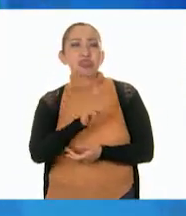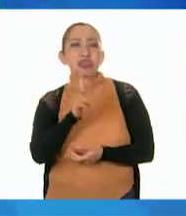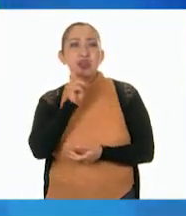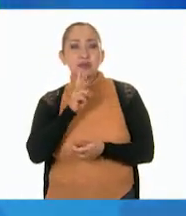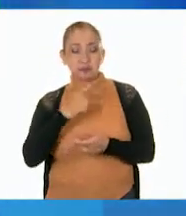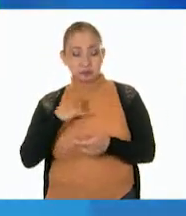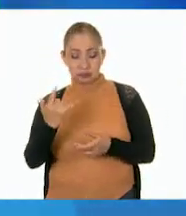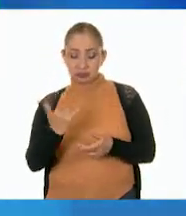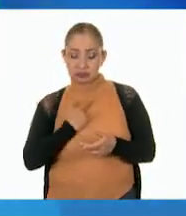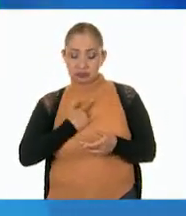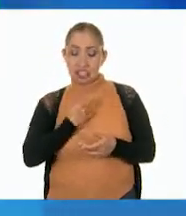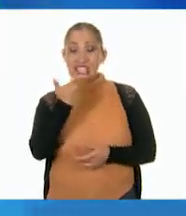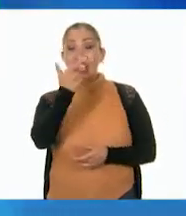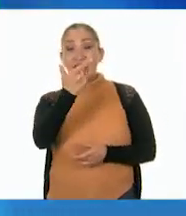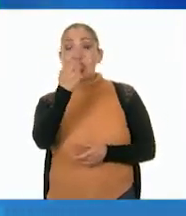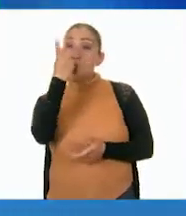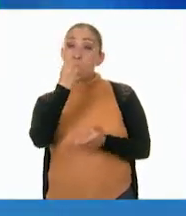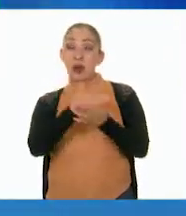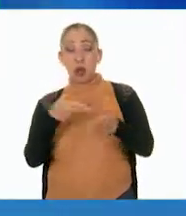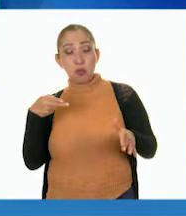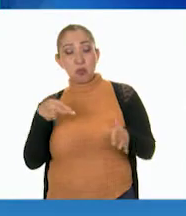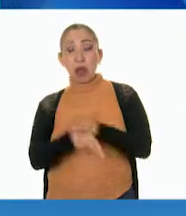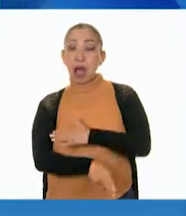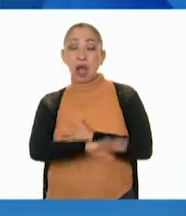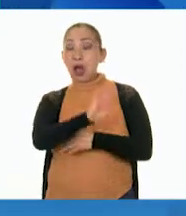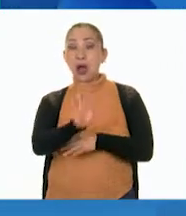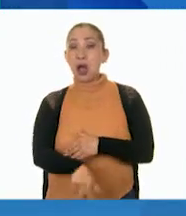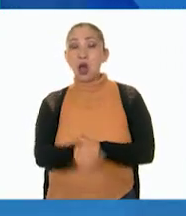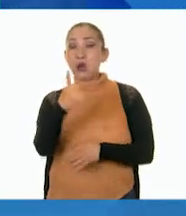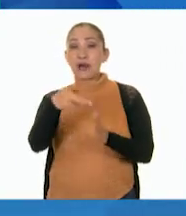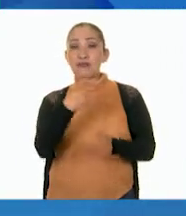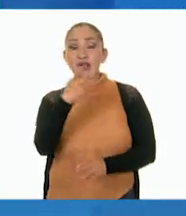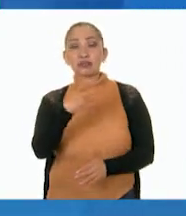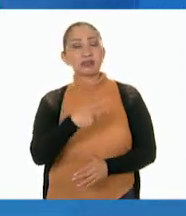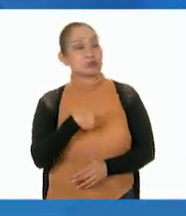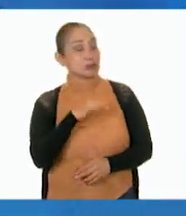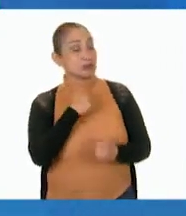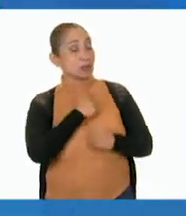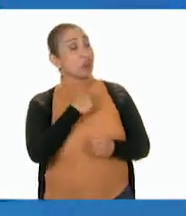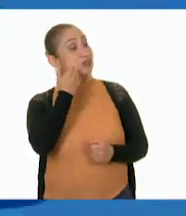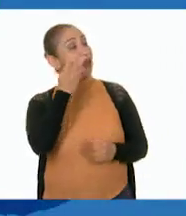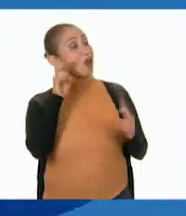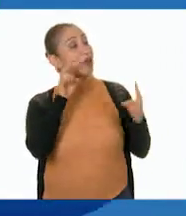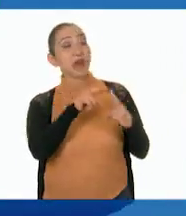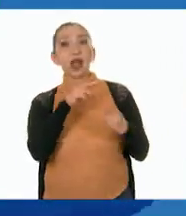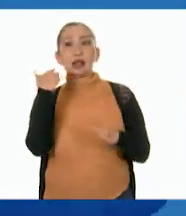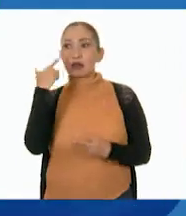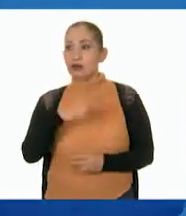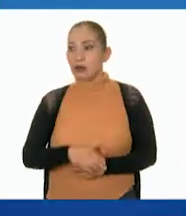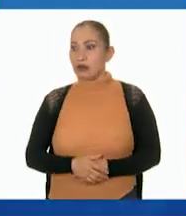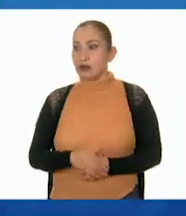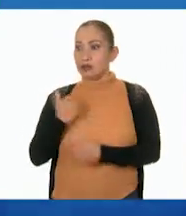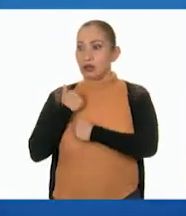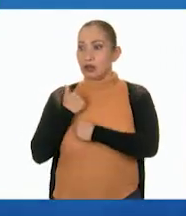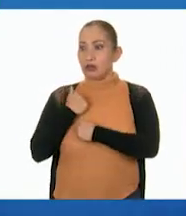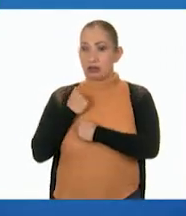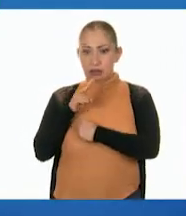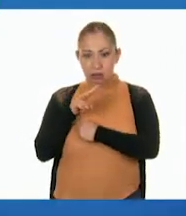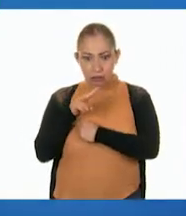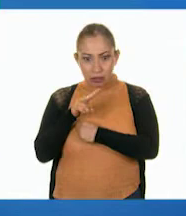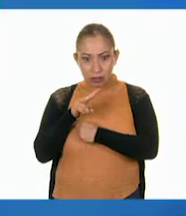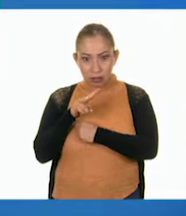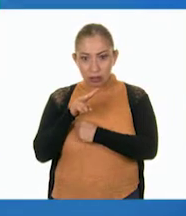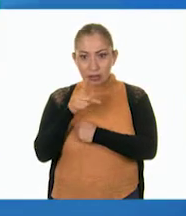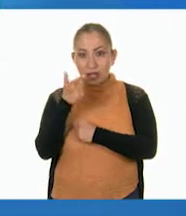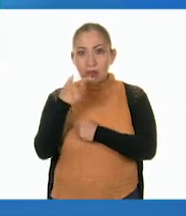su letrero de 7 de un golpe, los soldados se le quedaron viendo. Él le dice, quiero ver al rey. Los soldados imaginaron que habían